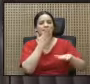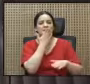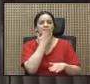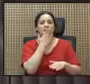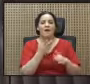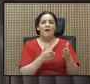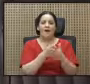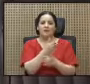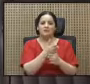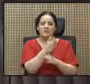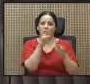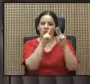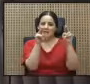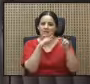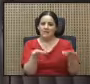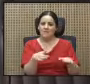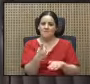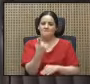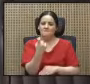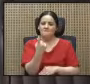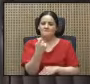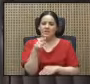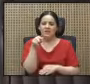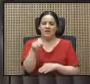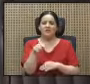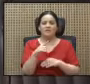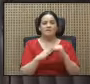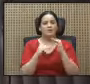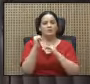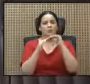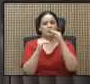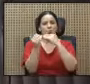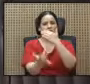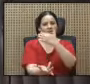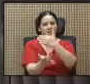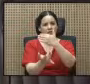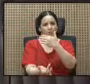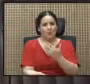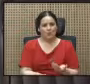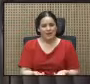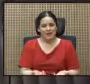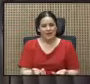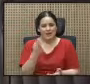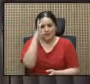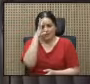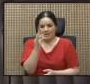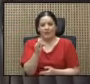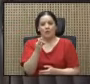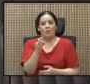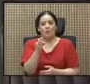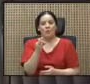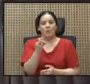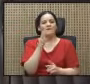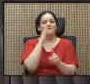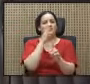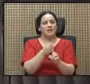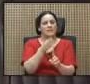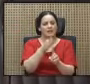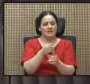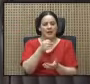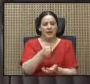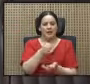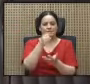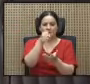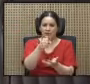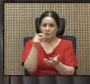falta de infraestructura tecnológica. Creo fielmente en la inversión estatal,